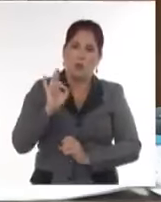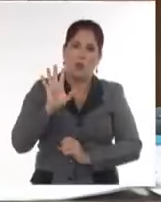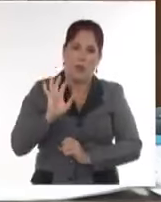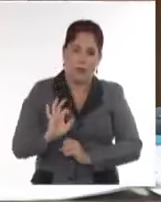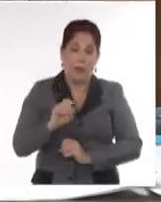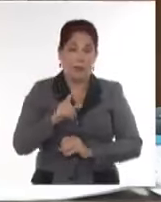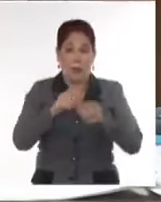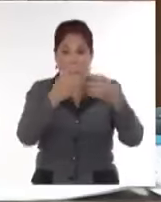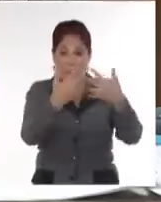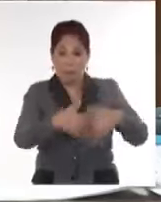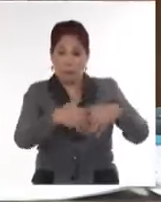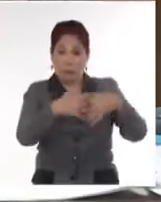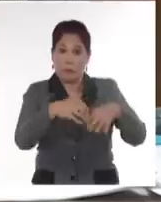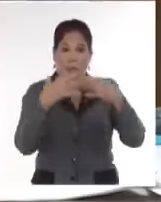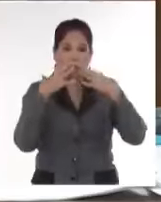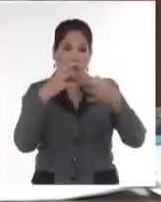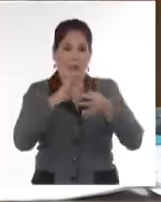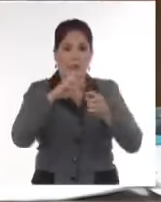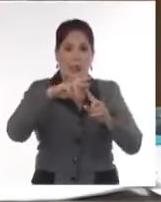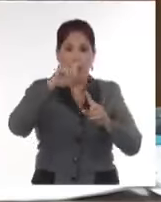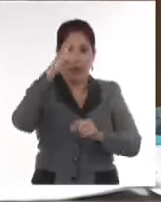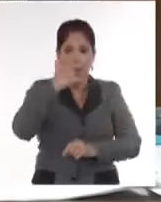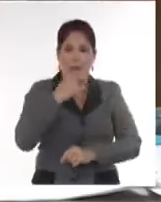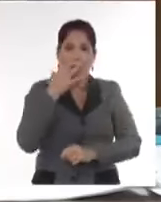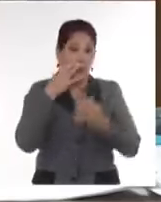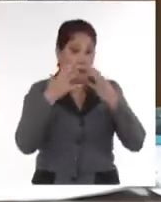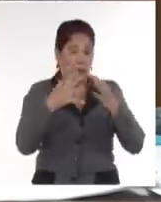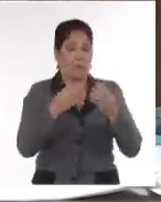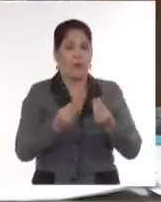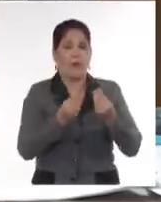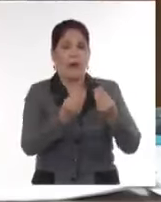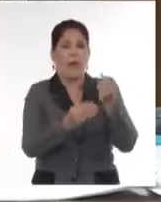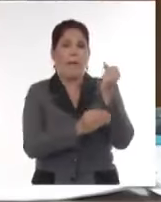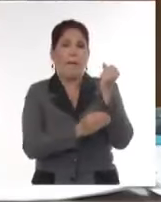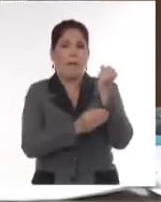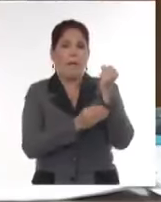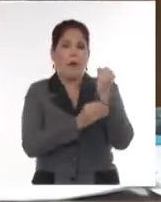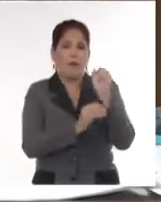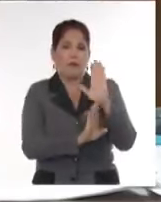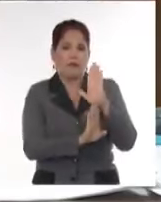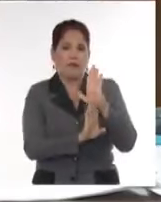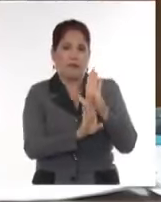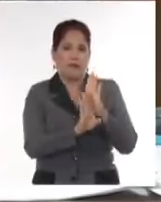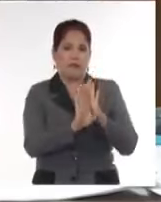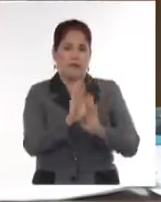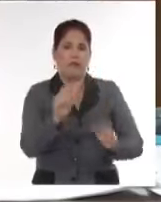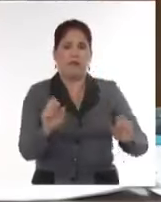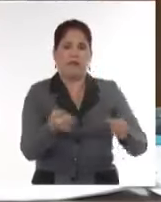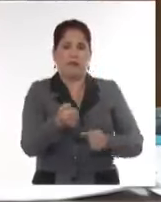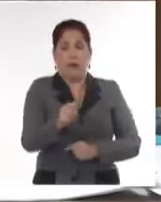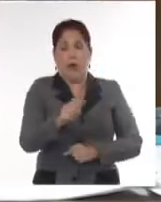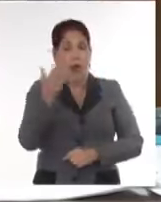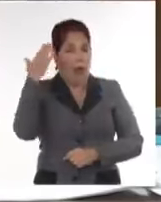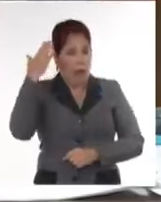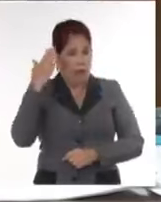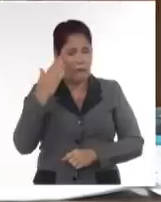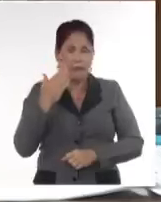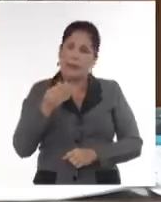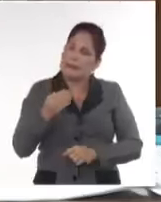muy importante. Va a entrar con una potencia superior con la que salió con la que tenía